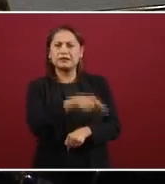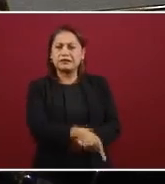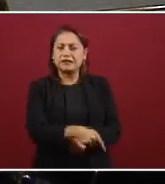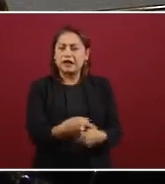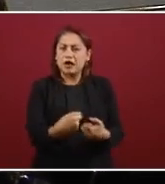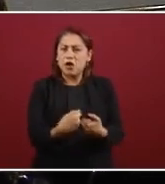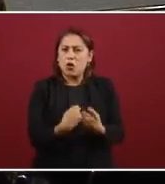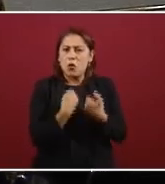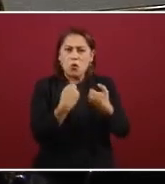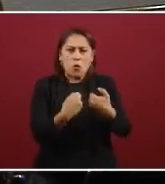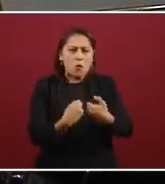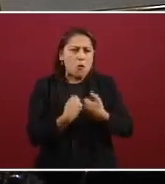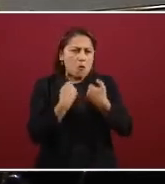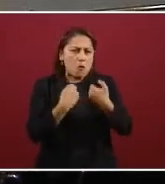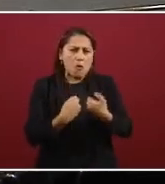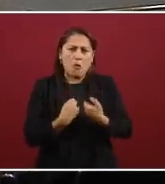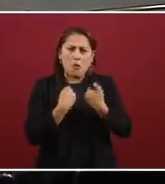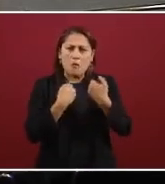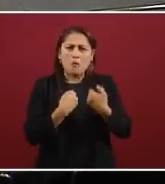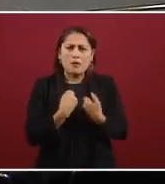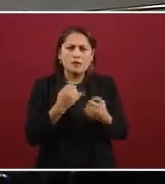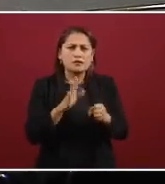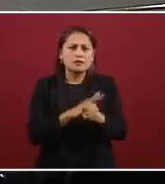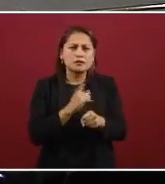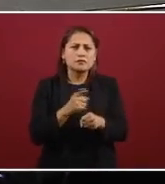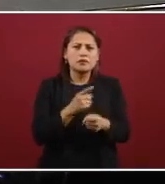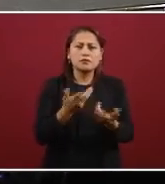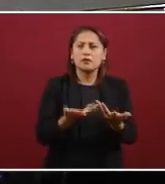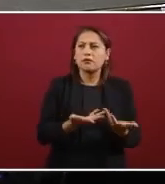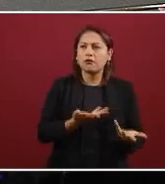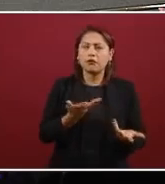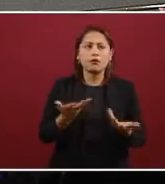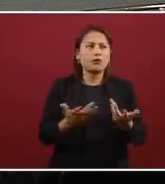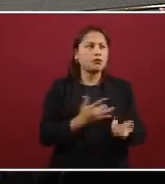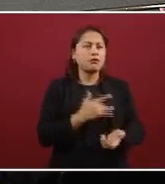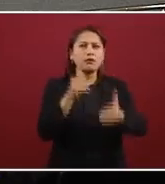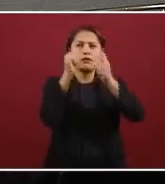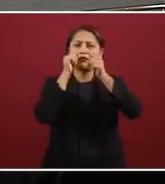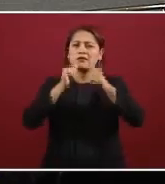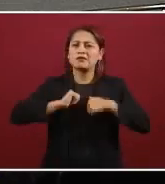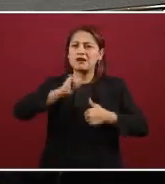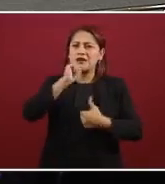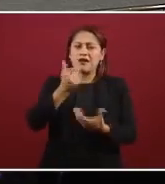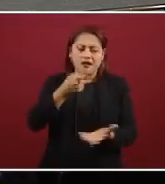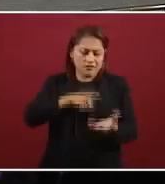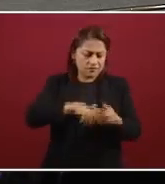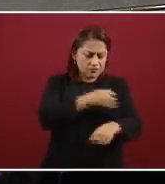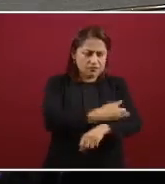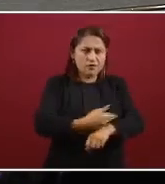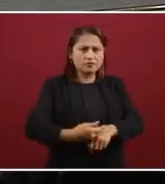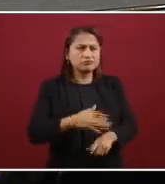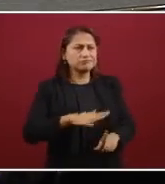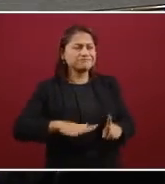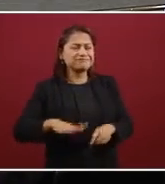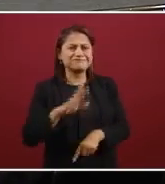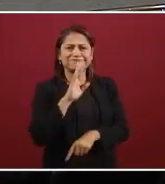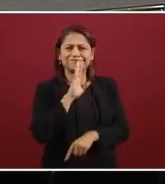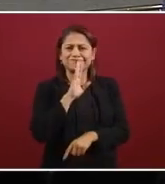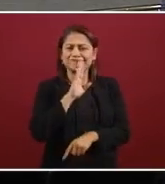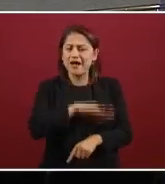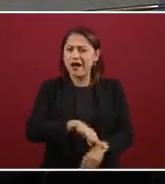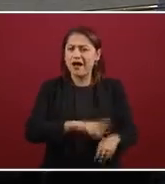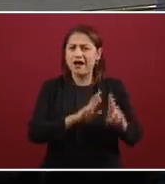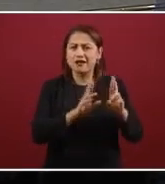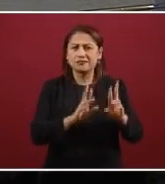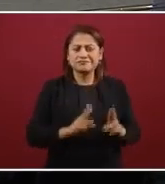la cancelación de los espacios de escucha en la dinámica familiar. Y fenómenos que son parte del